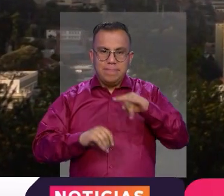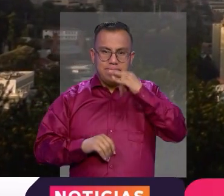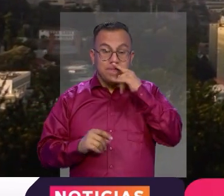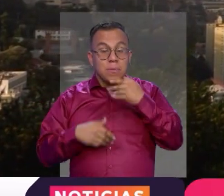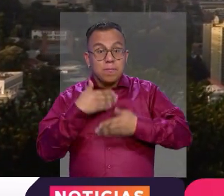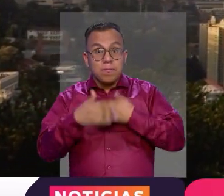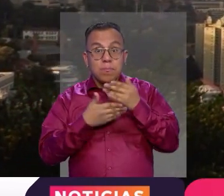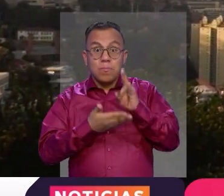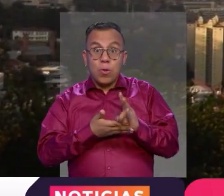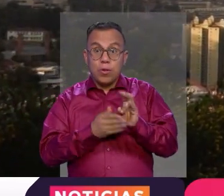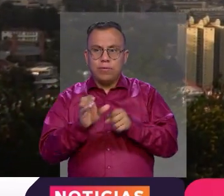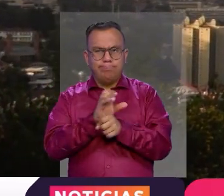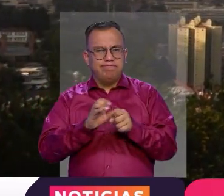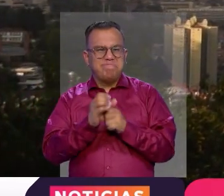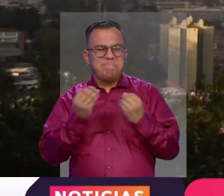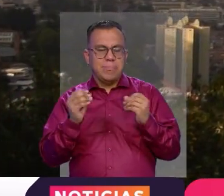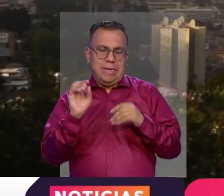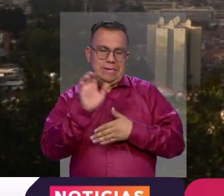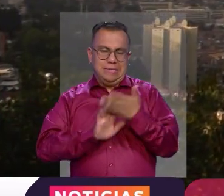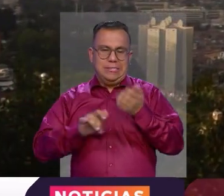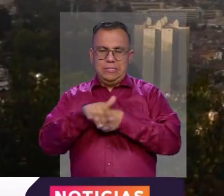modelo que se aplica en la ciudad para prever cualquier situación